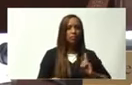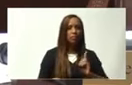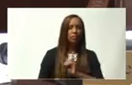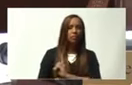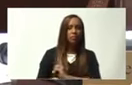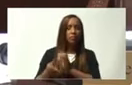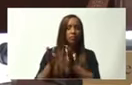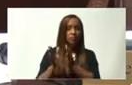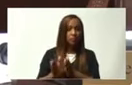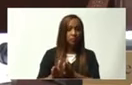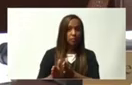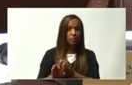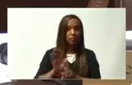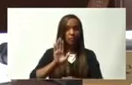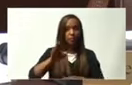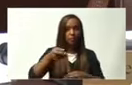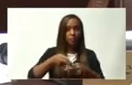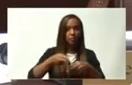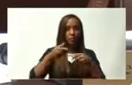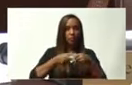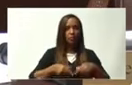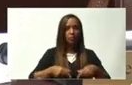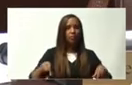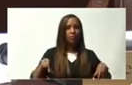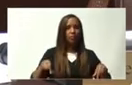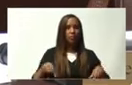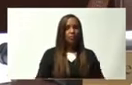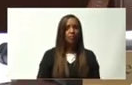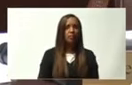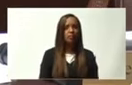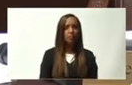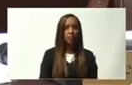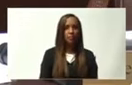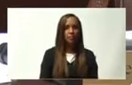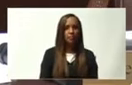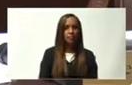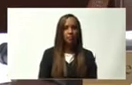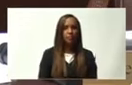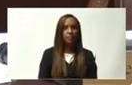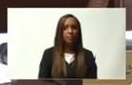diputado Dionisio Rodríguez Restituyo.